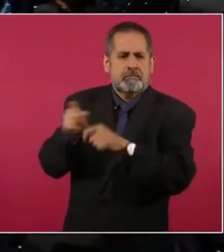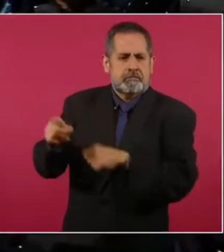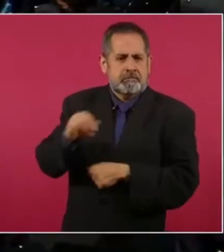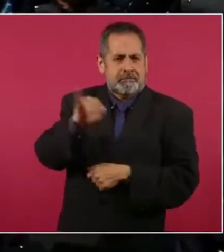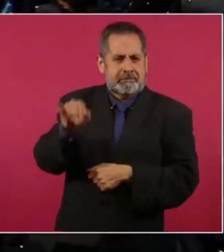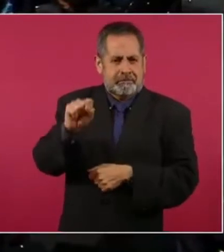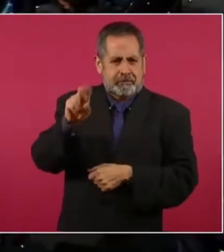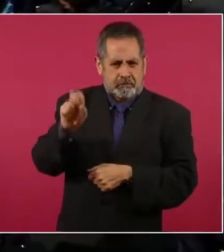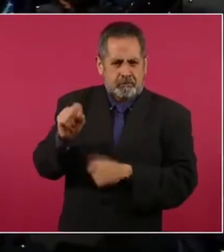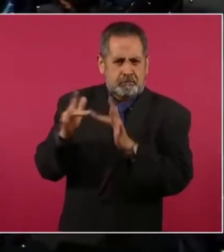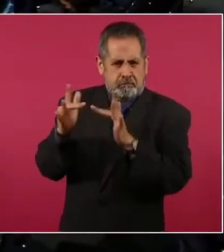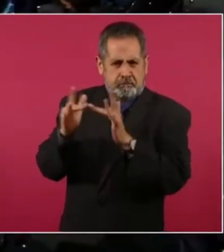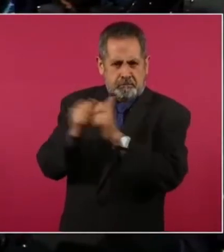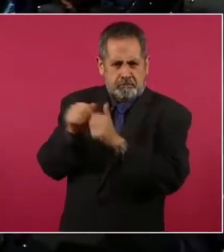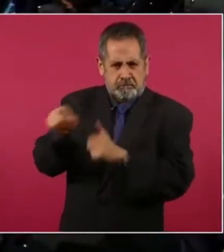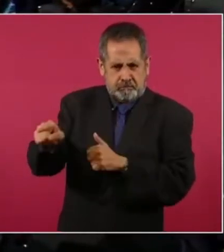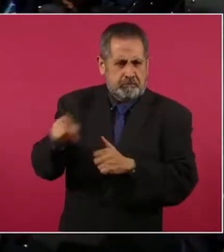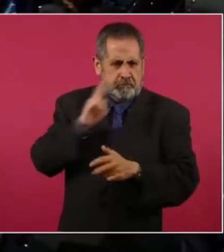podríamos verlo.